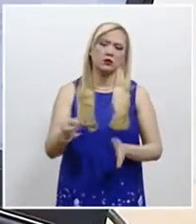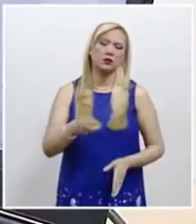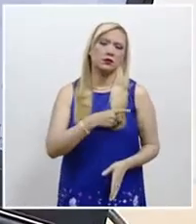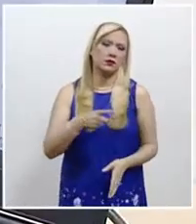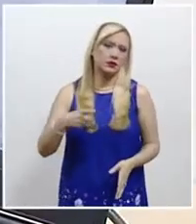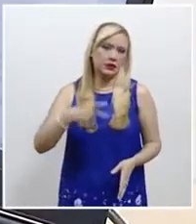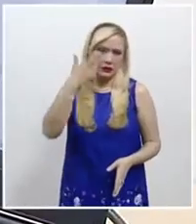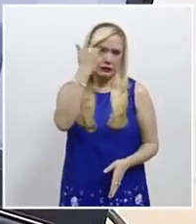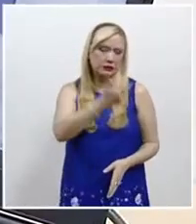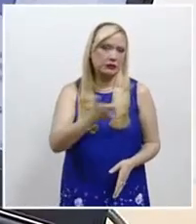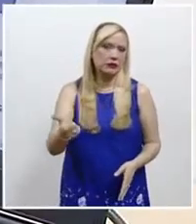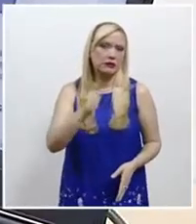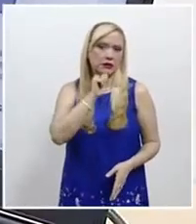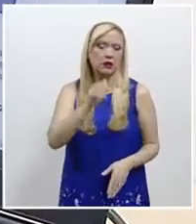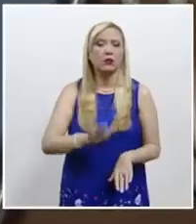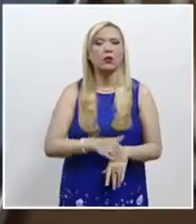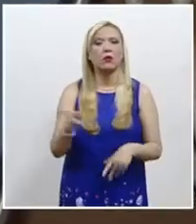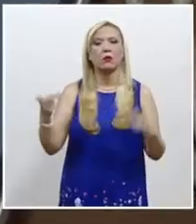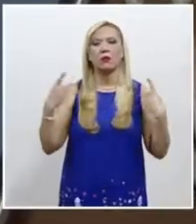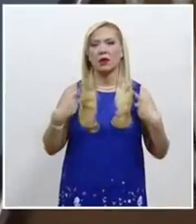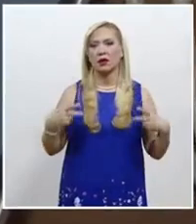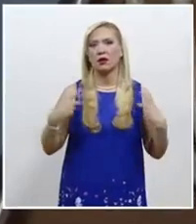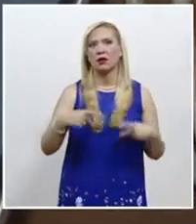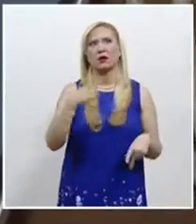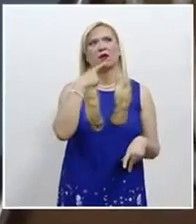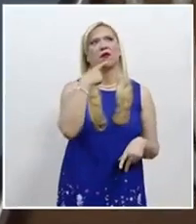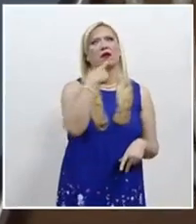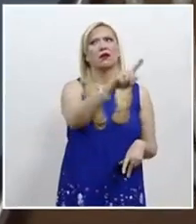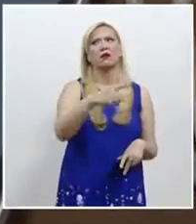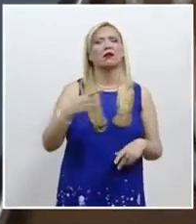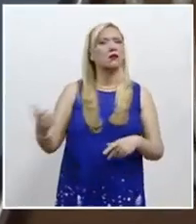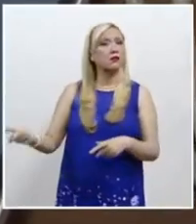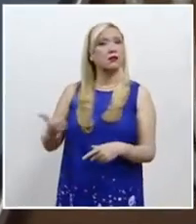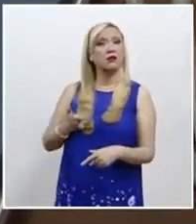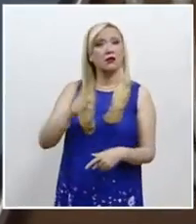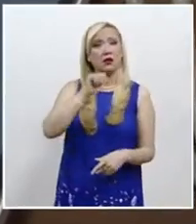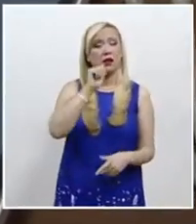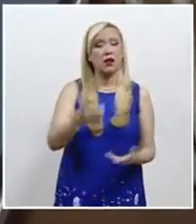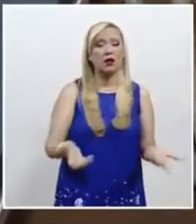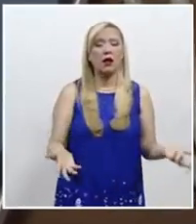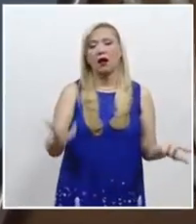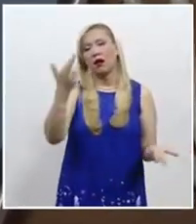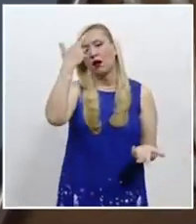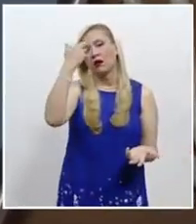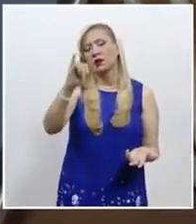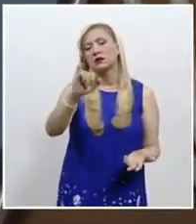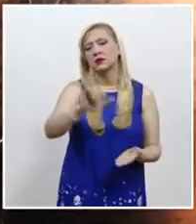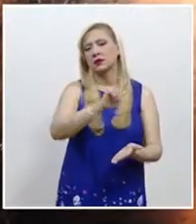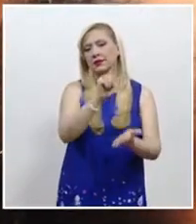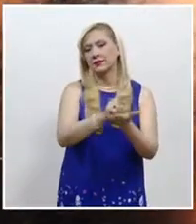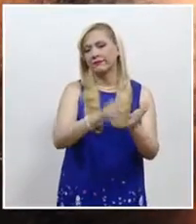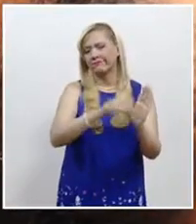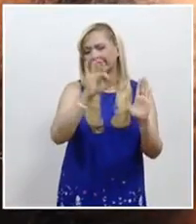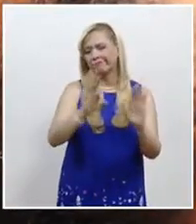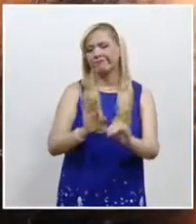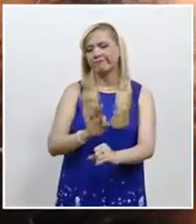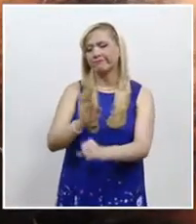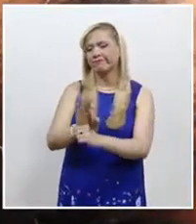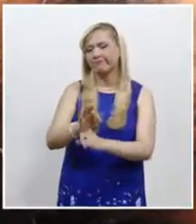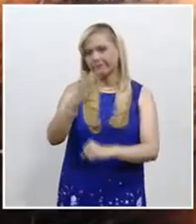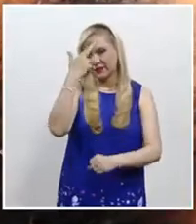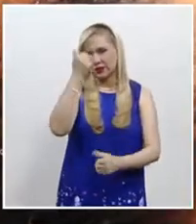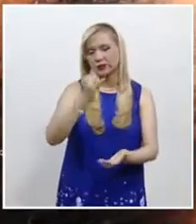amparo promovido por un particular, la sala determinó que la norma respeta los principios de seguridad jurídica y